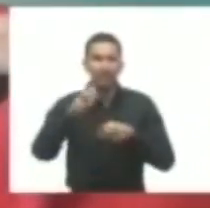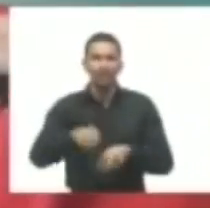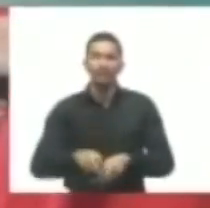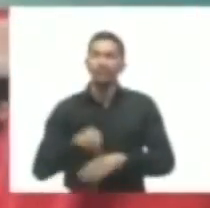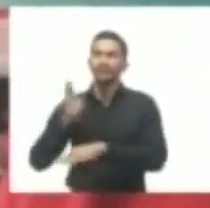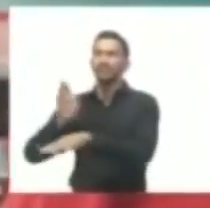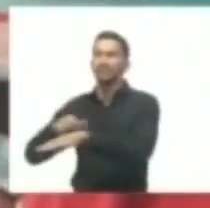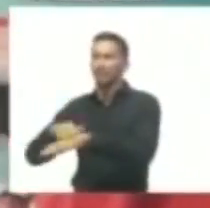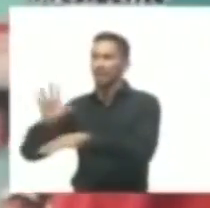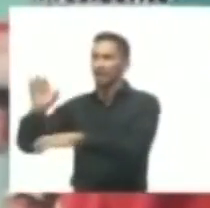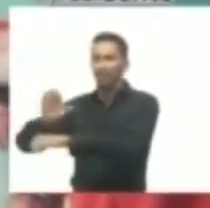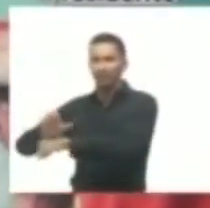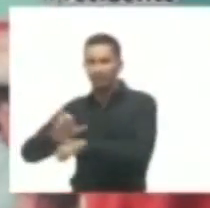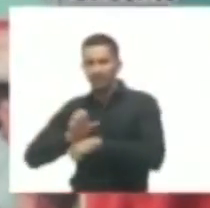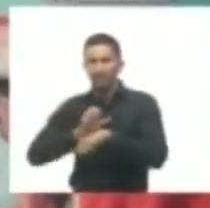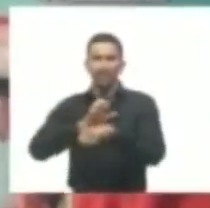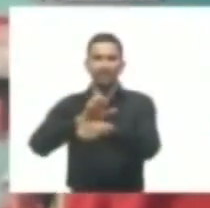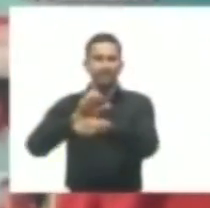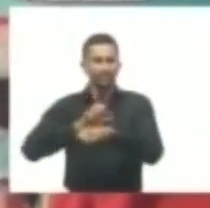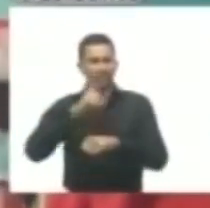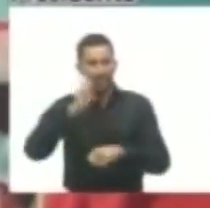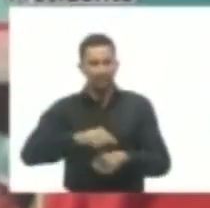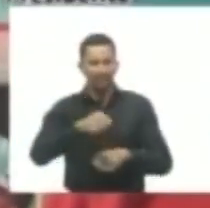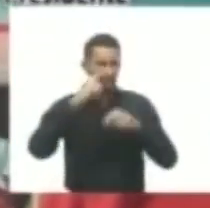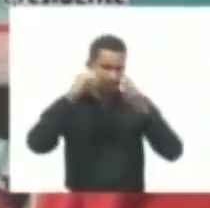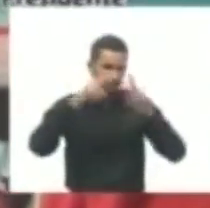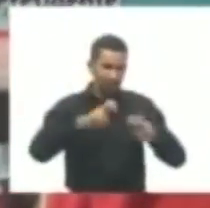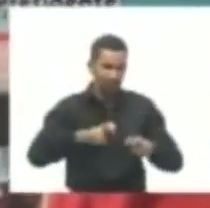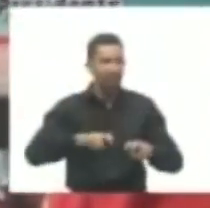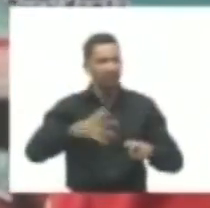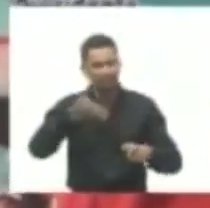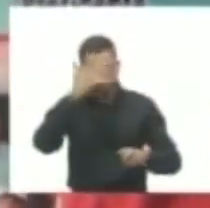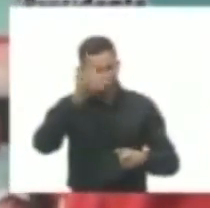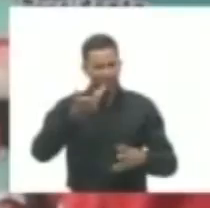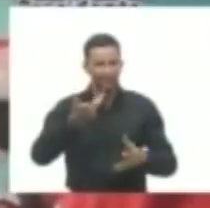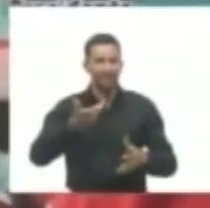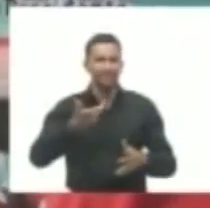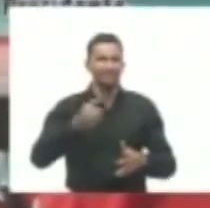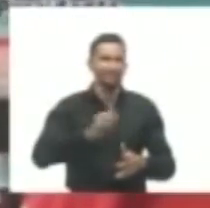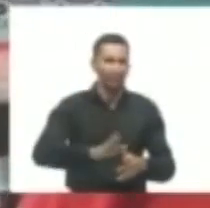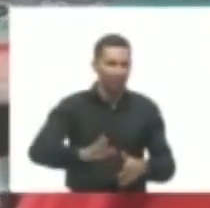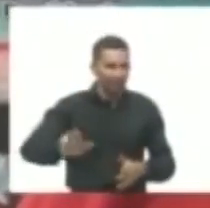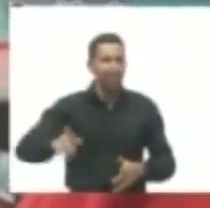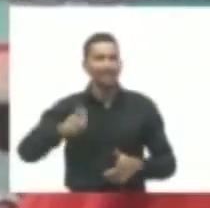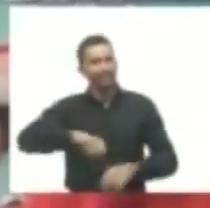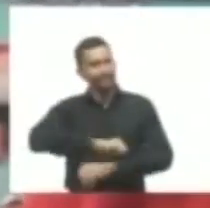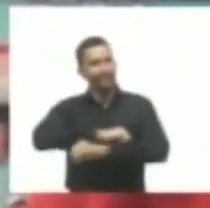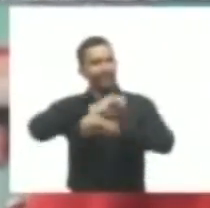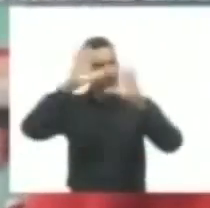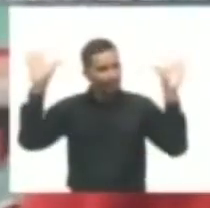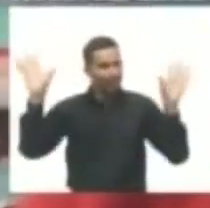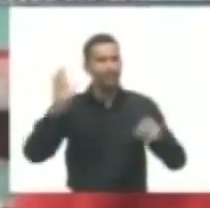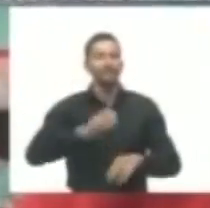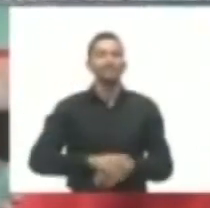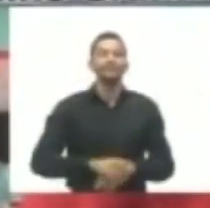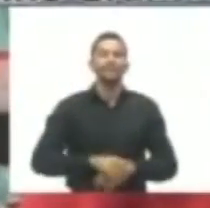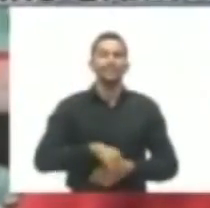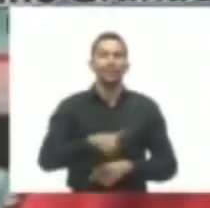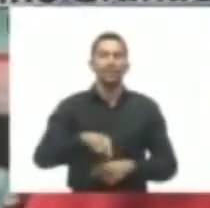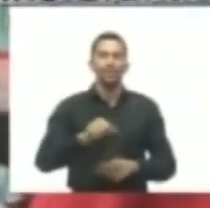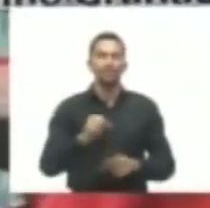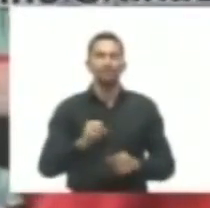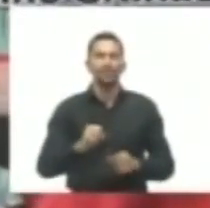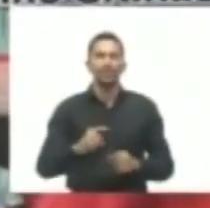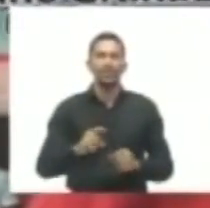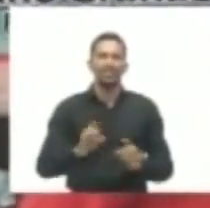investigaciones pertinentes y traten de aclarecer estos hechos que crean un terrorismo psicológico en las comunidades, en